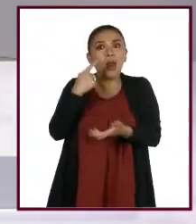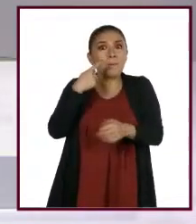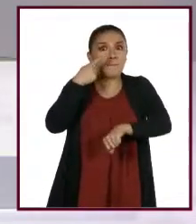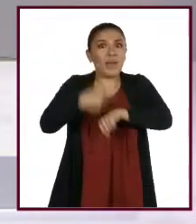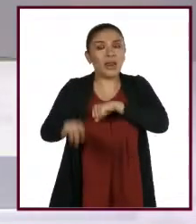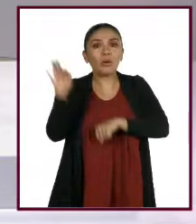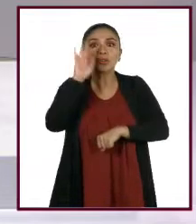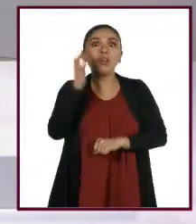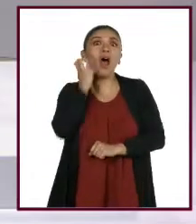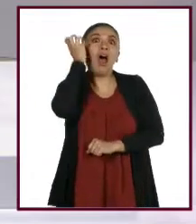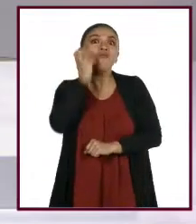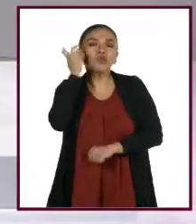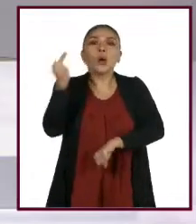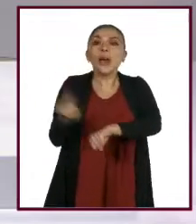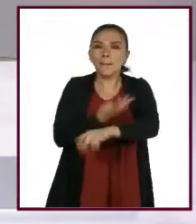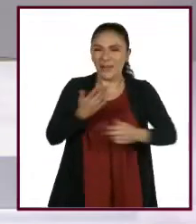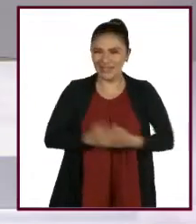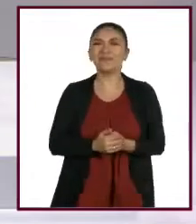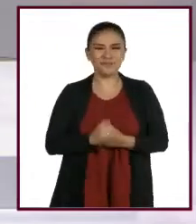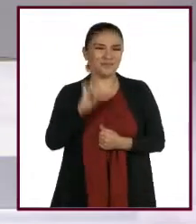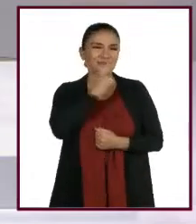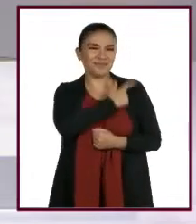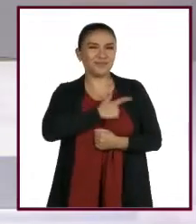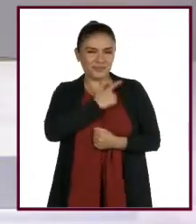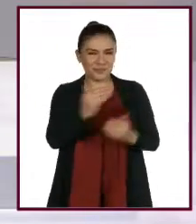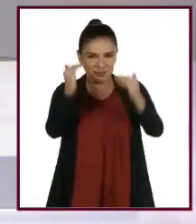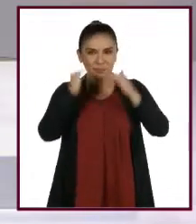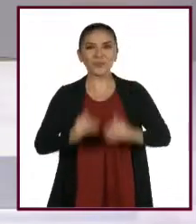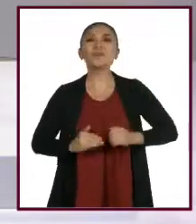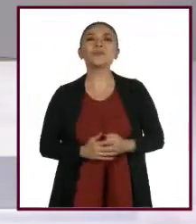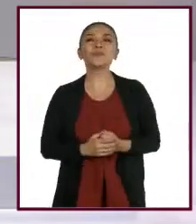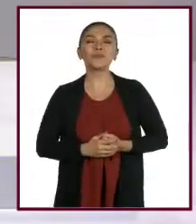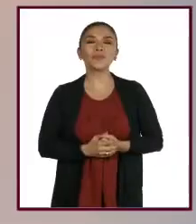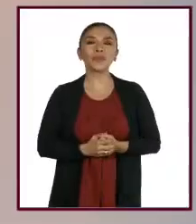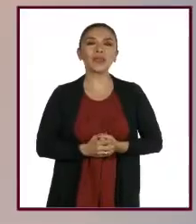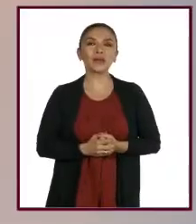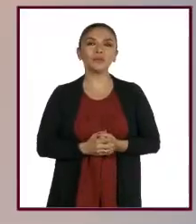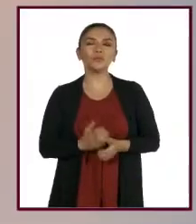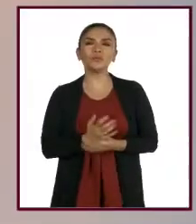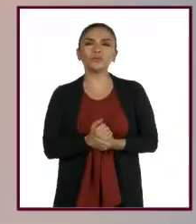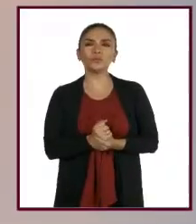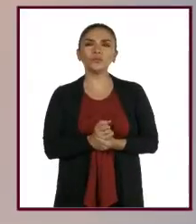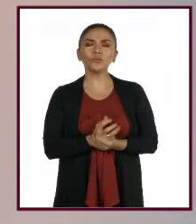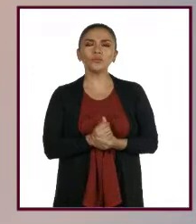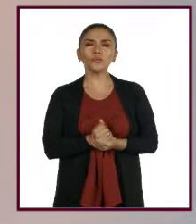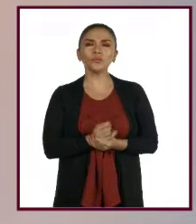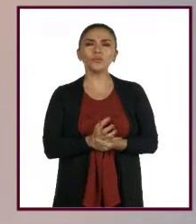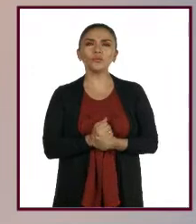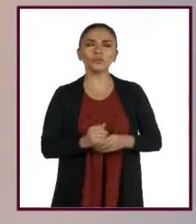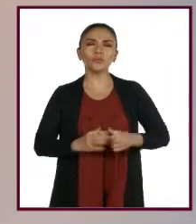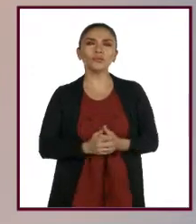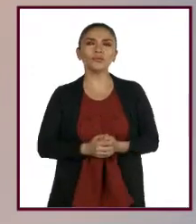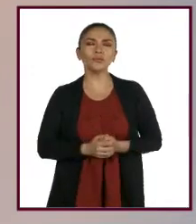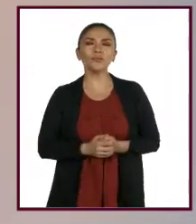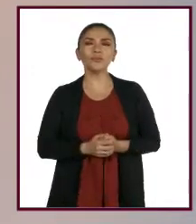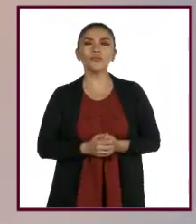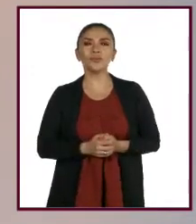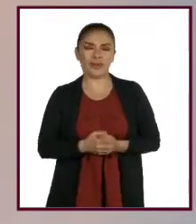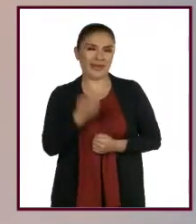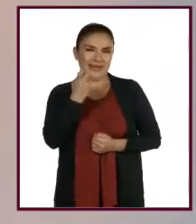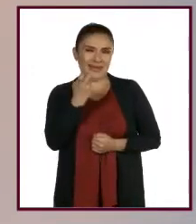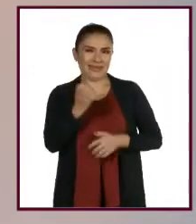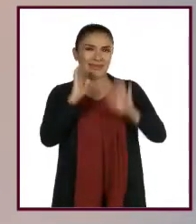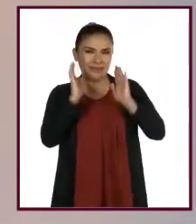¿qué le parece si vamos con esta parte? Claro que sí, pasemos a la siguiente parte. Bueno, como ya nos explicaron,